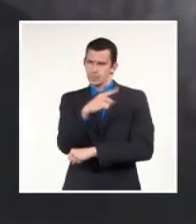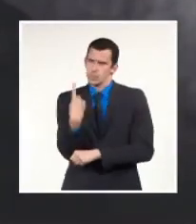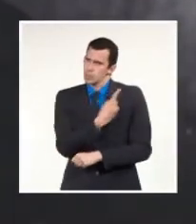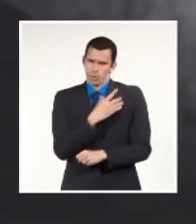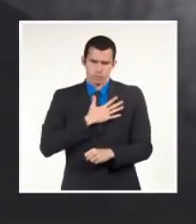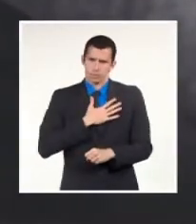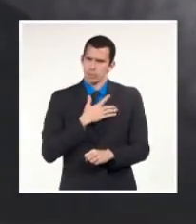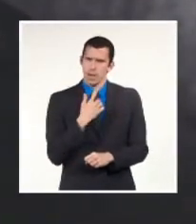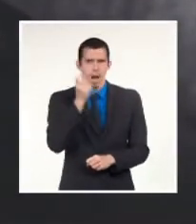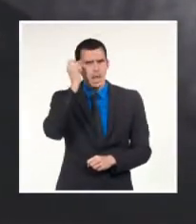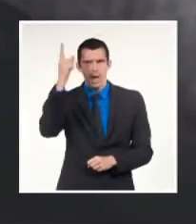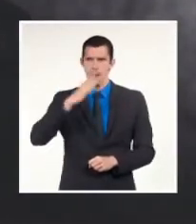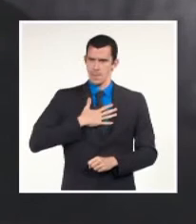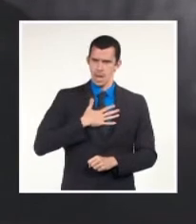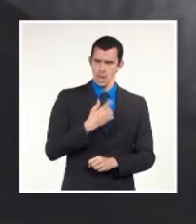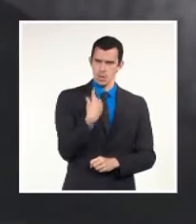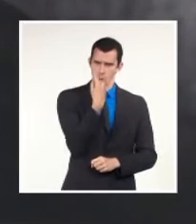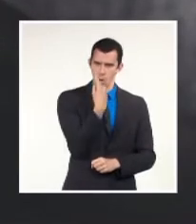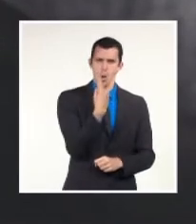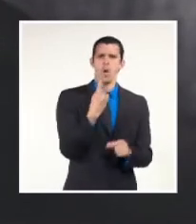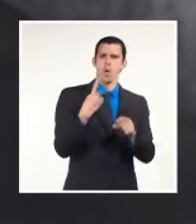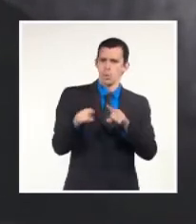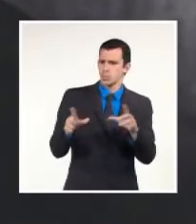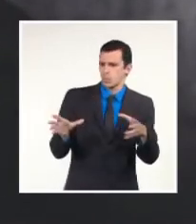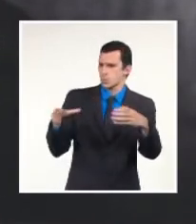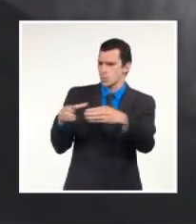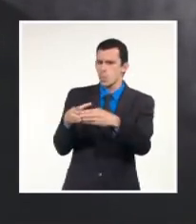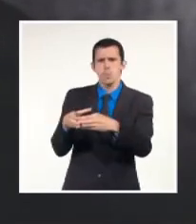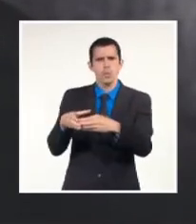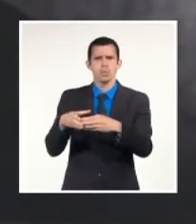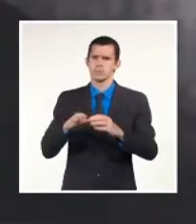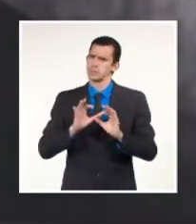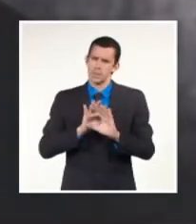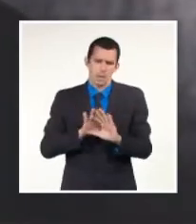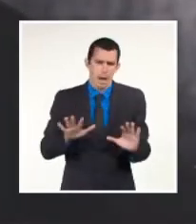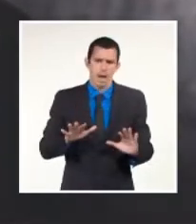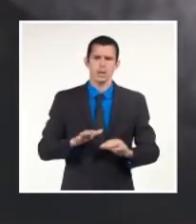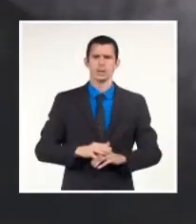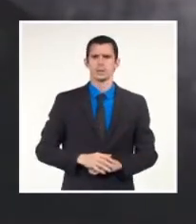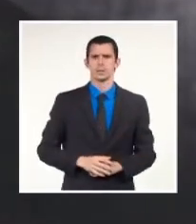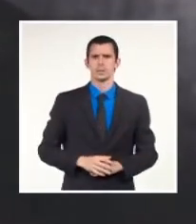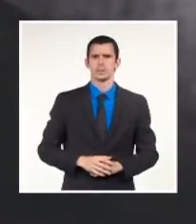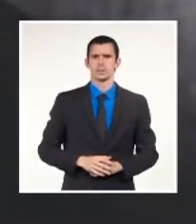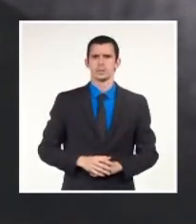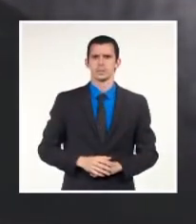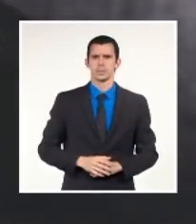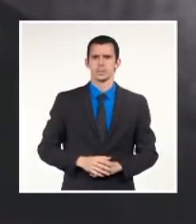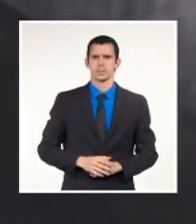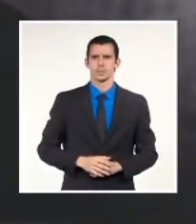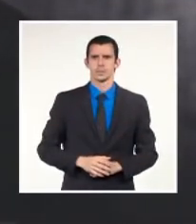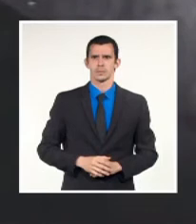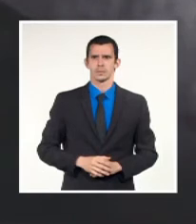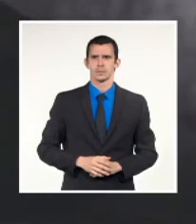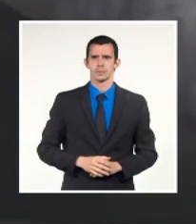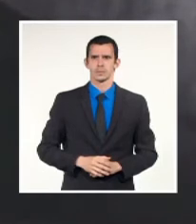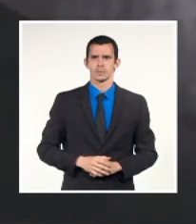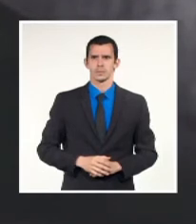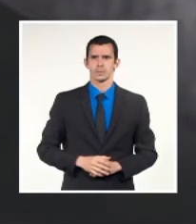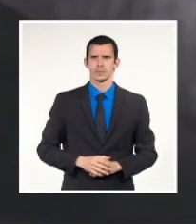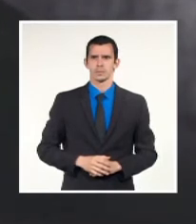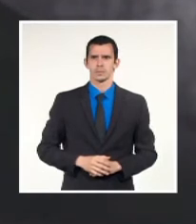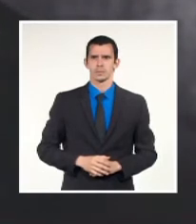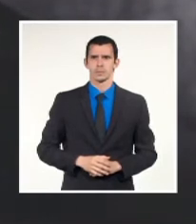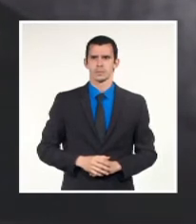How long were you in planning this, sir? Can you tell us? I saw it. I don't know. It's not